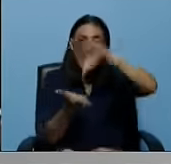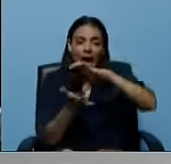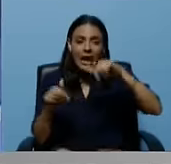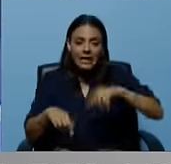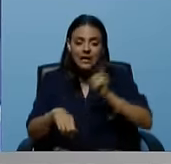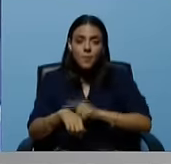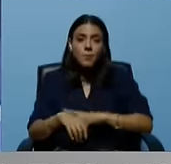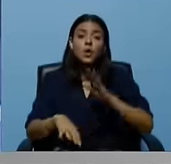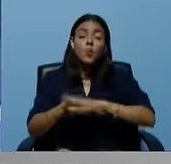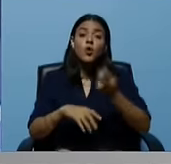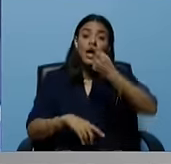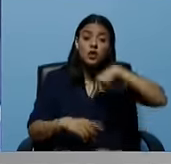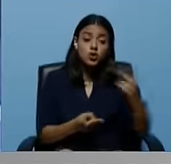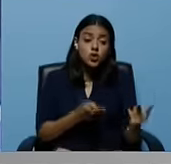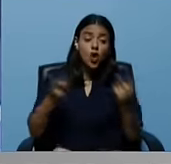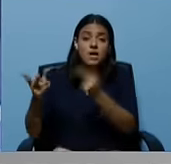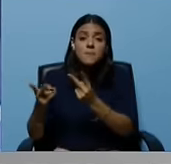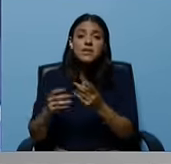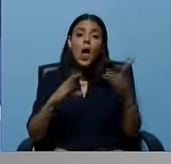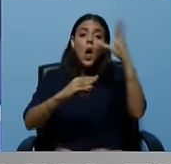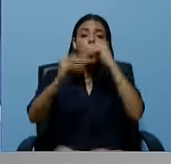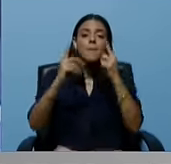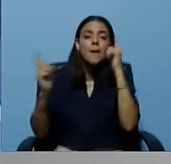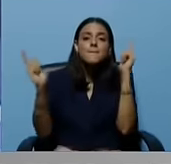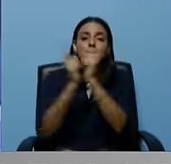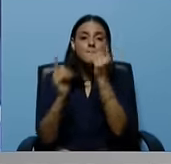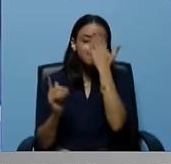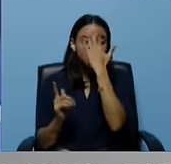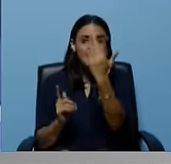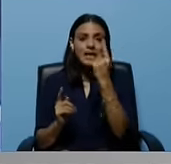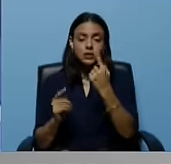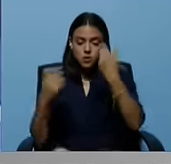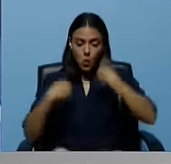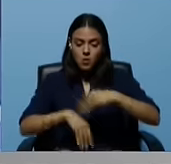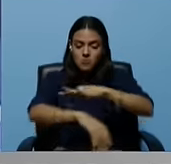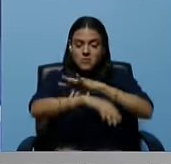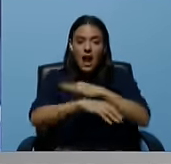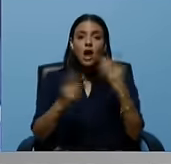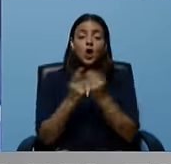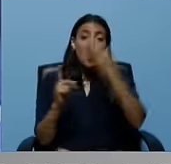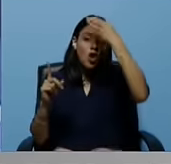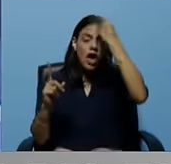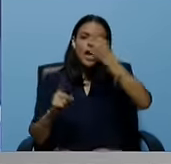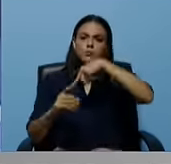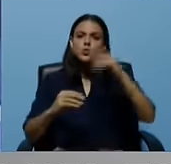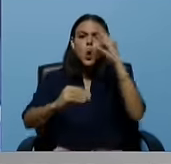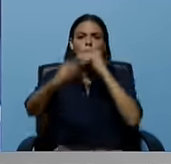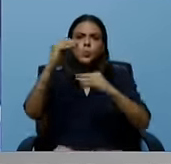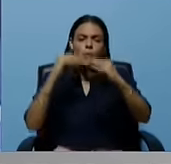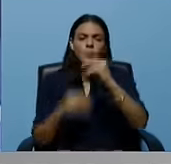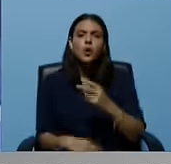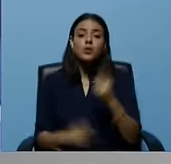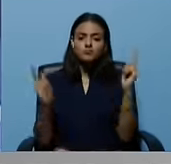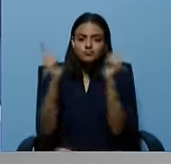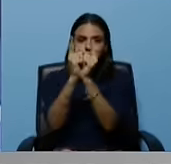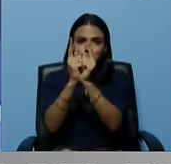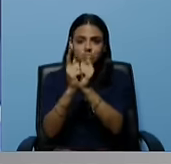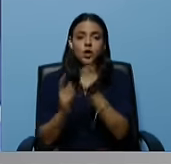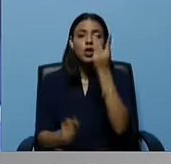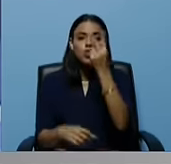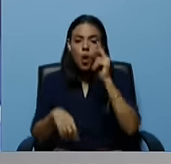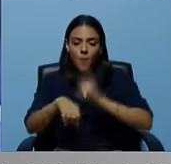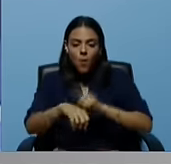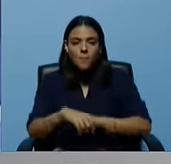la noche antes fuimos invitados a conversar personalmente con el señor González Urrutia. Hubo dos conversaciones personales, hubo